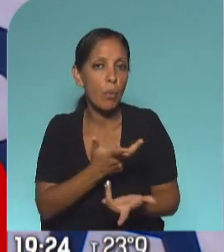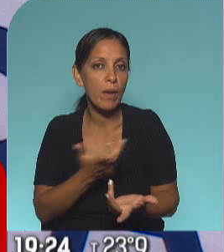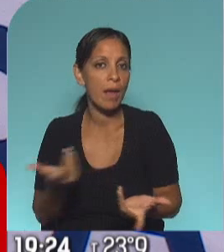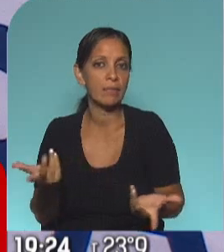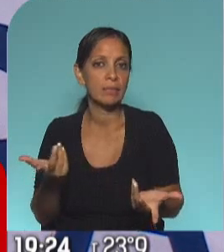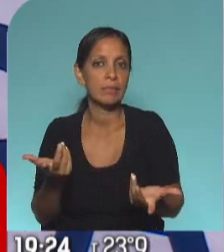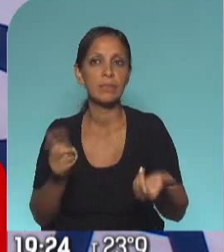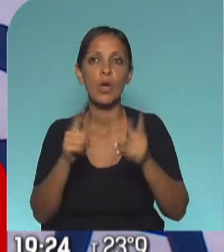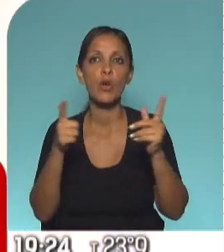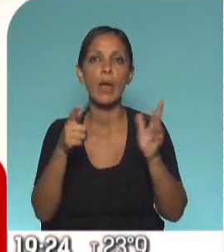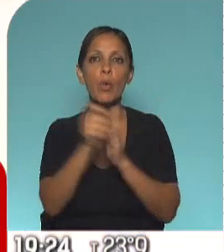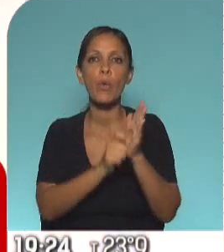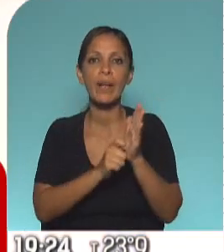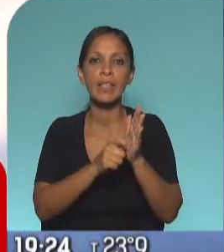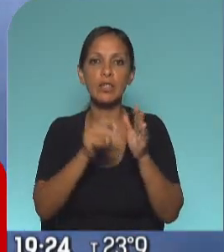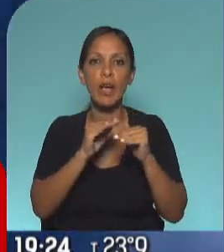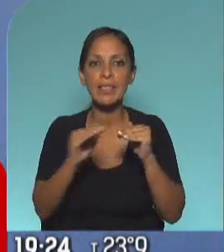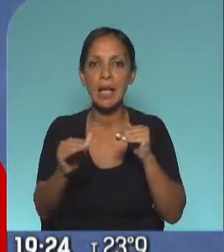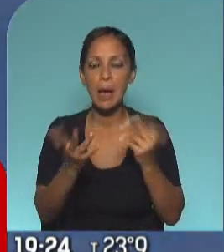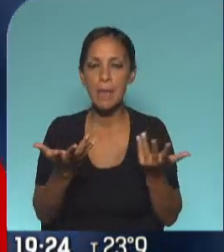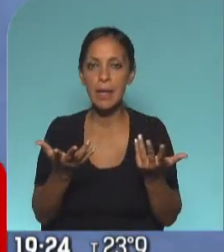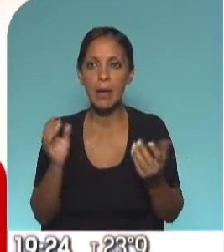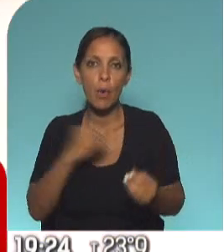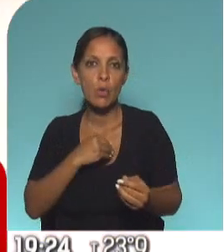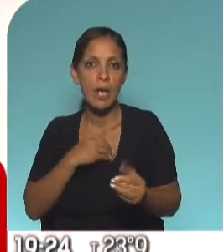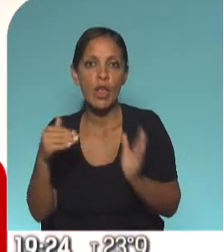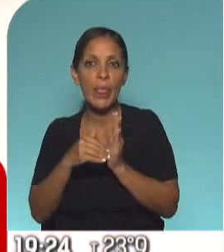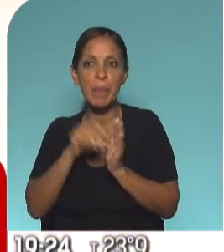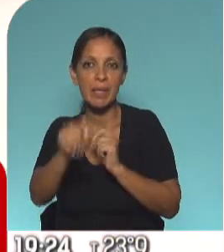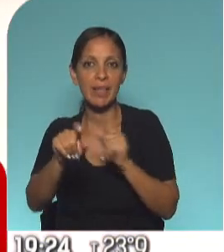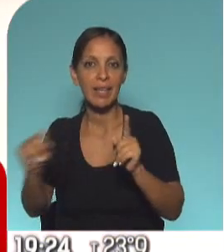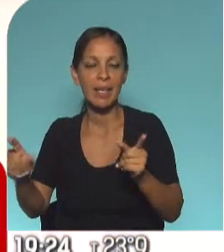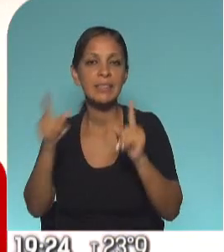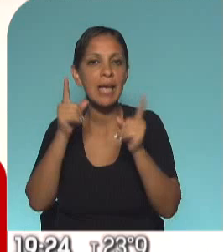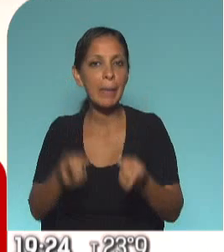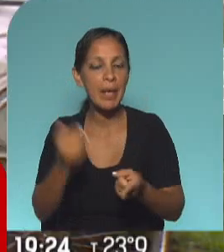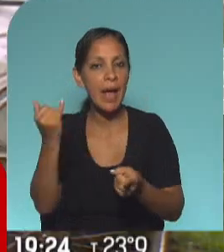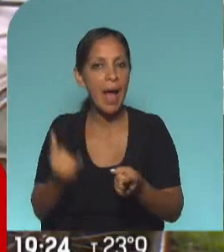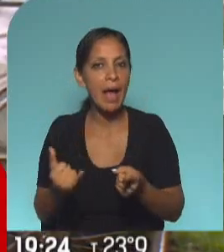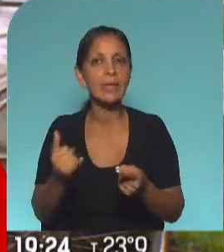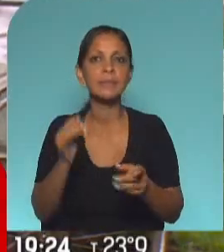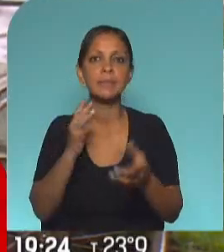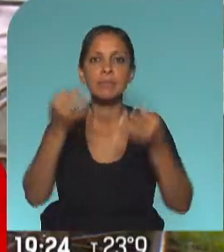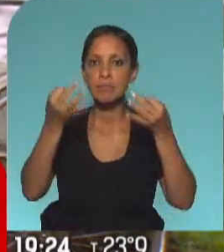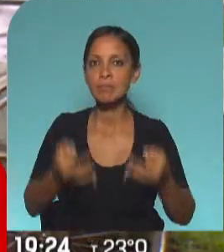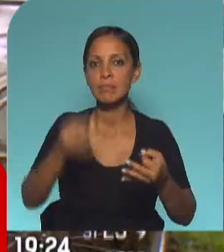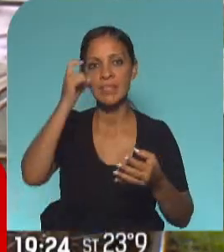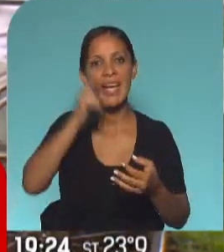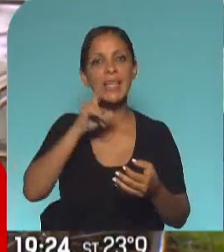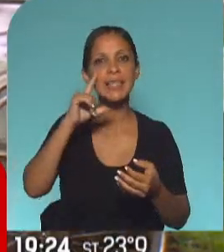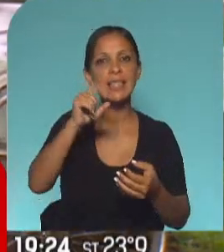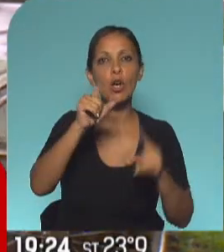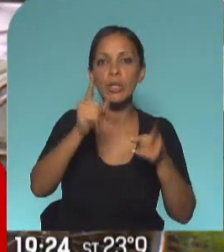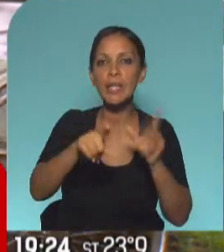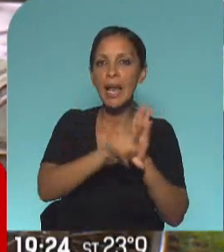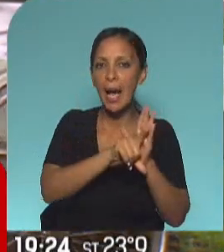un registro permanente, al ser voluntario, también tiene una implicancia de tipo ético y de tipo legal